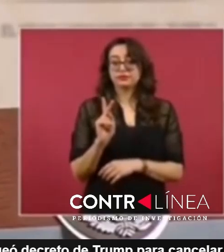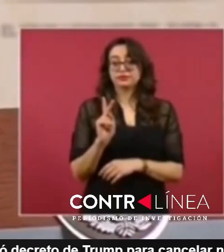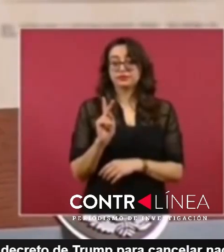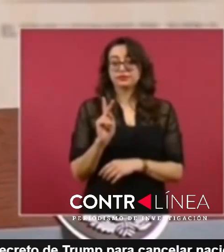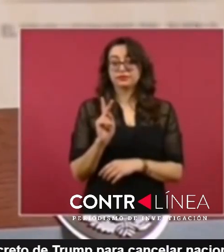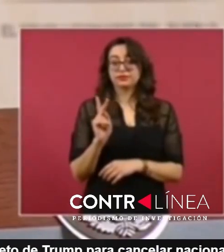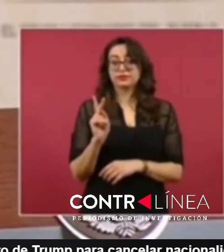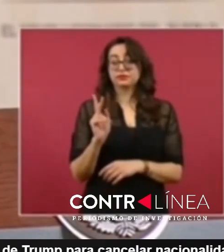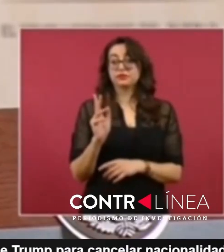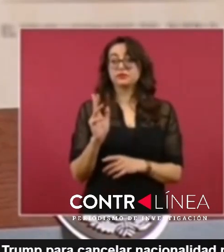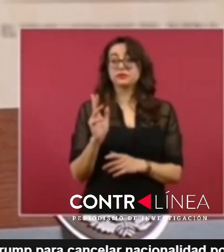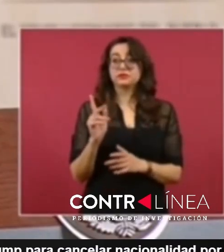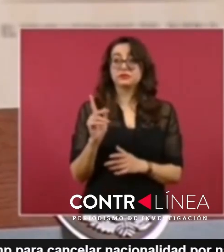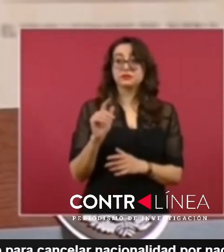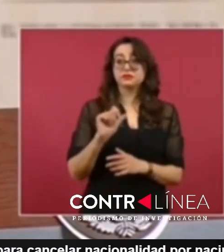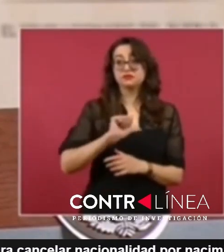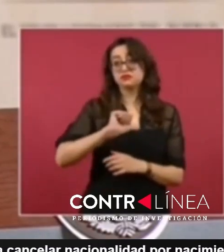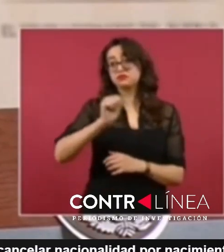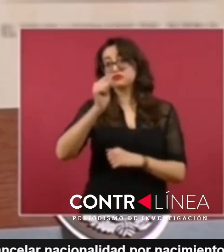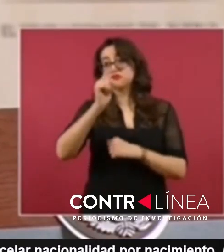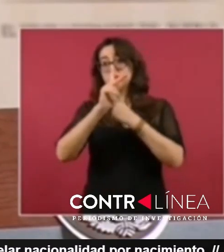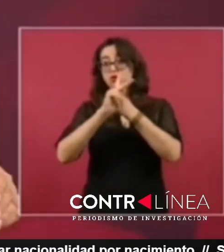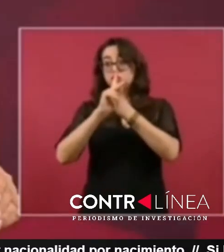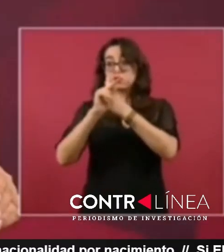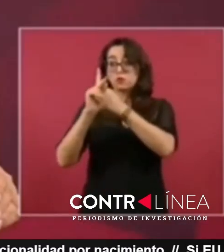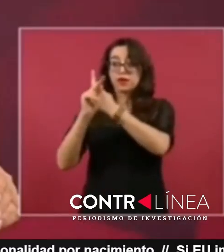de otro continente